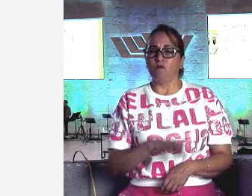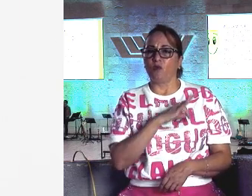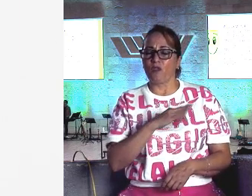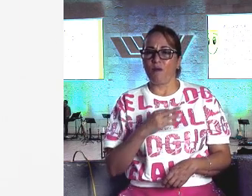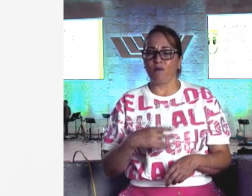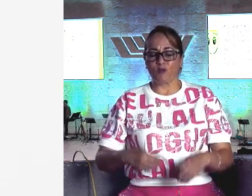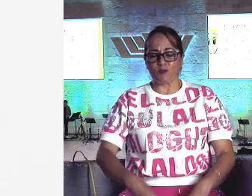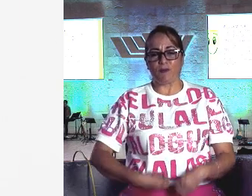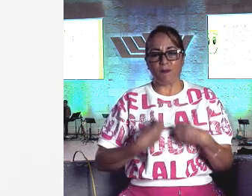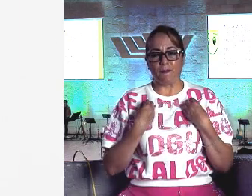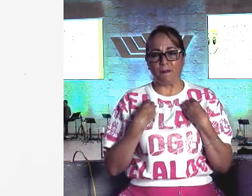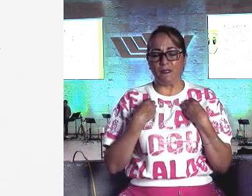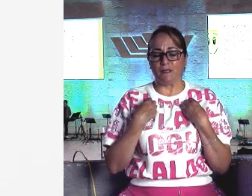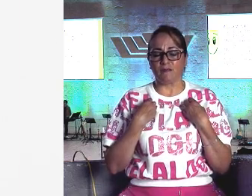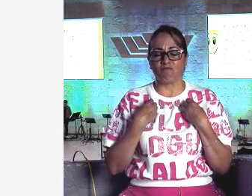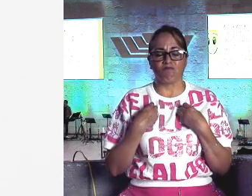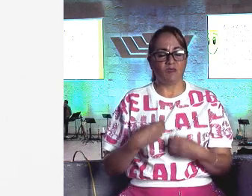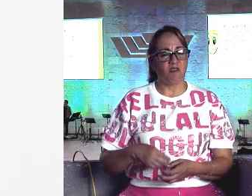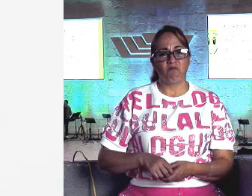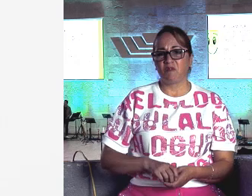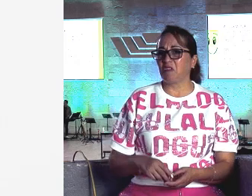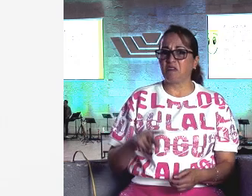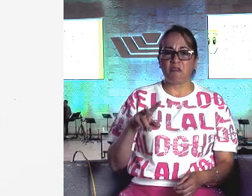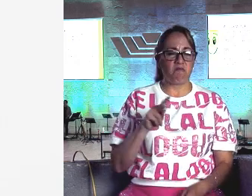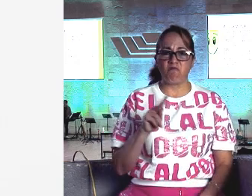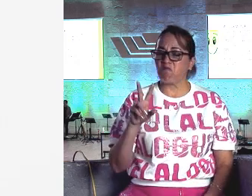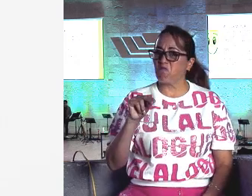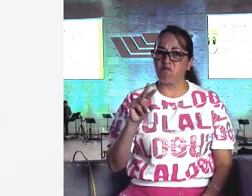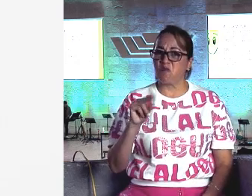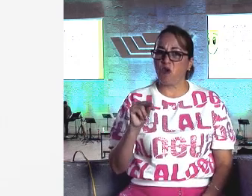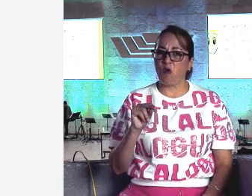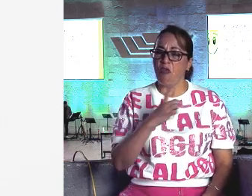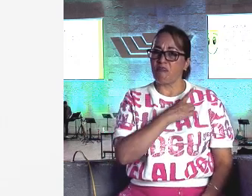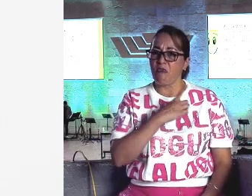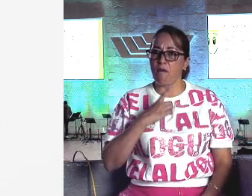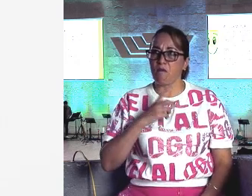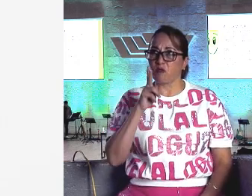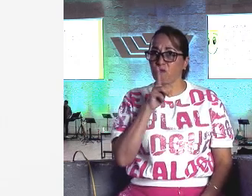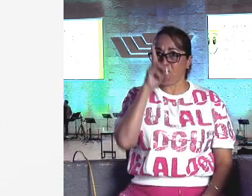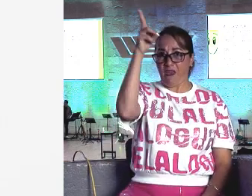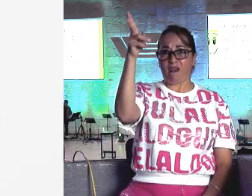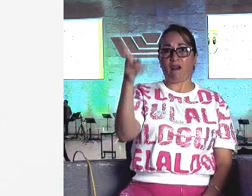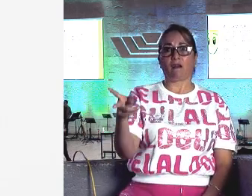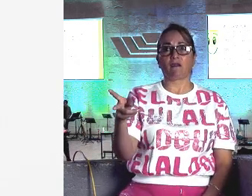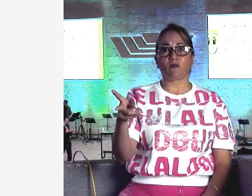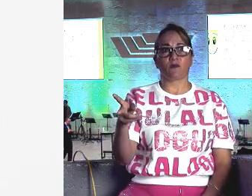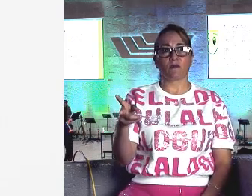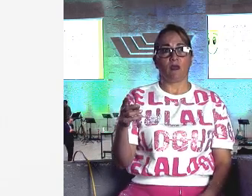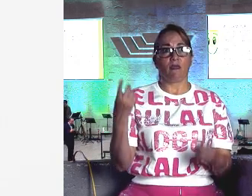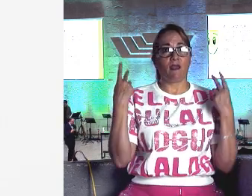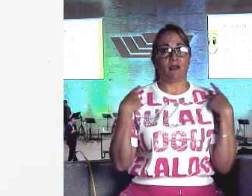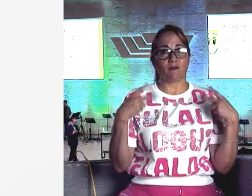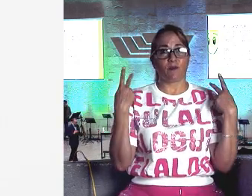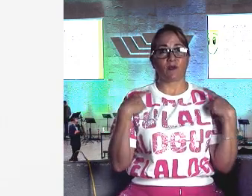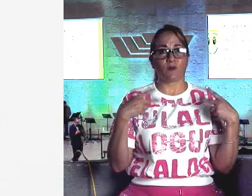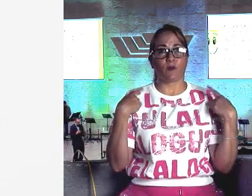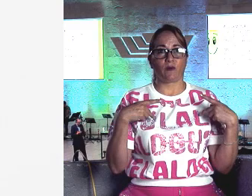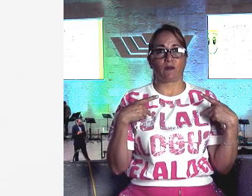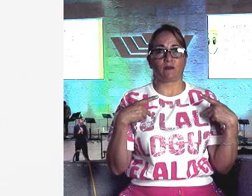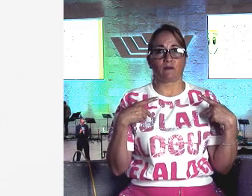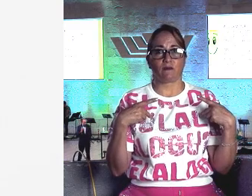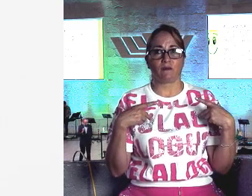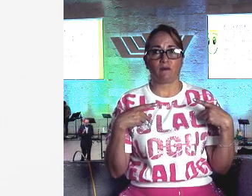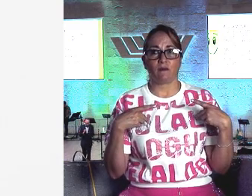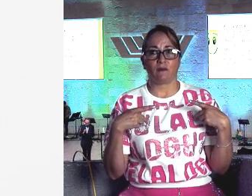No busquemos vengarnos, amados míos. Mejor dejemos que actúe la ira de Dios, porque está escrito: mía es la venganza,